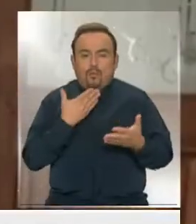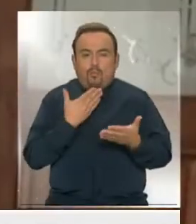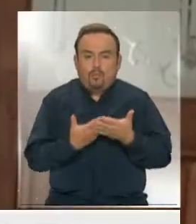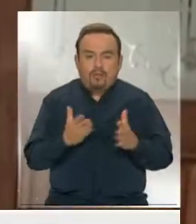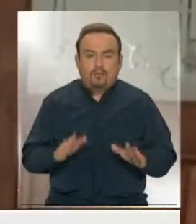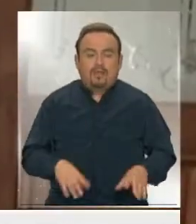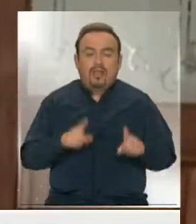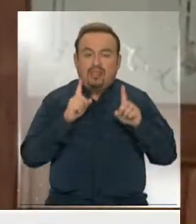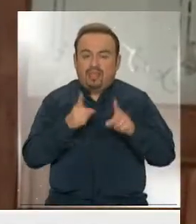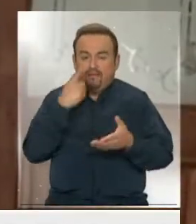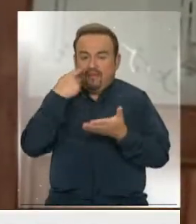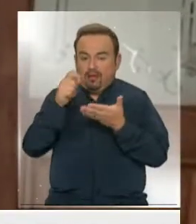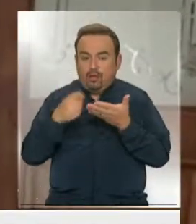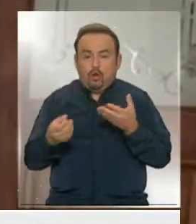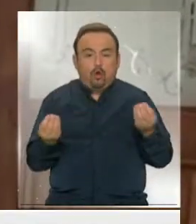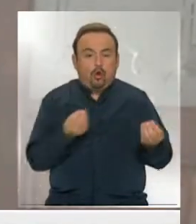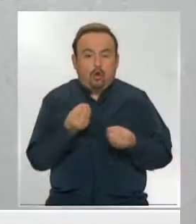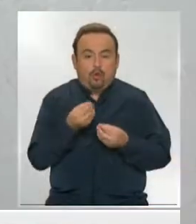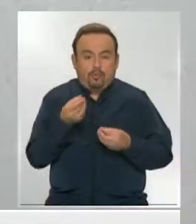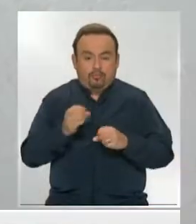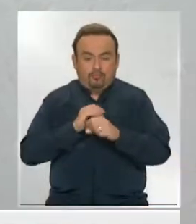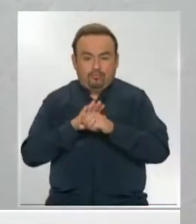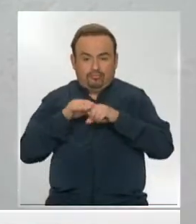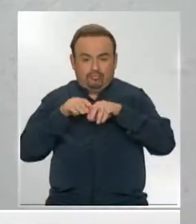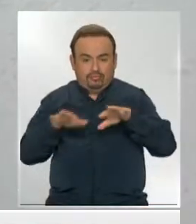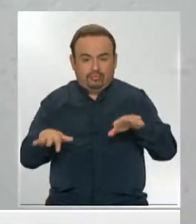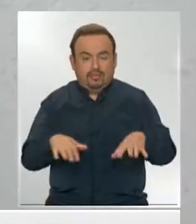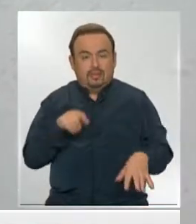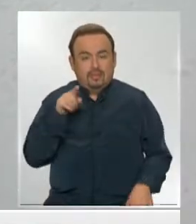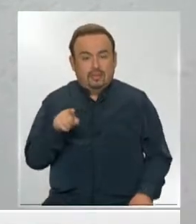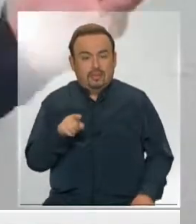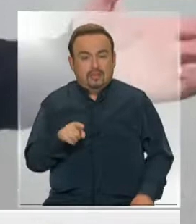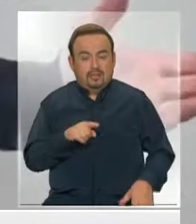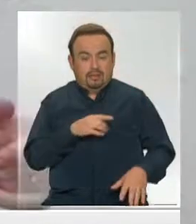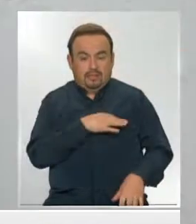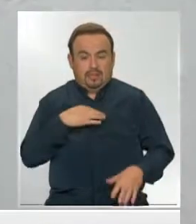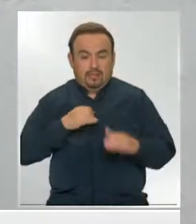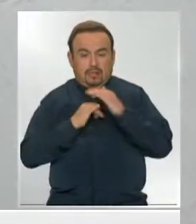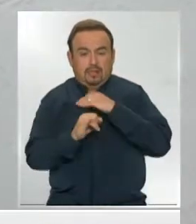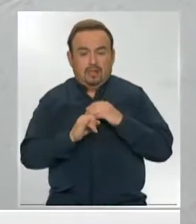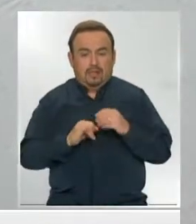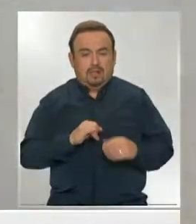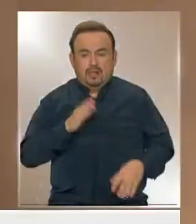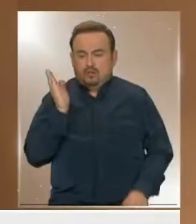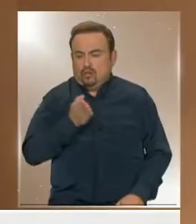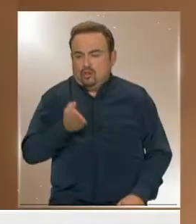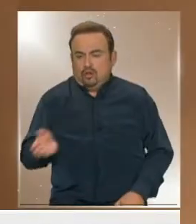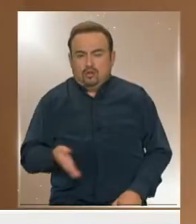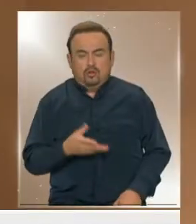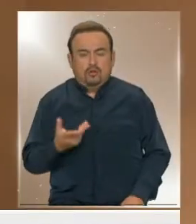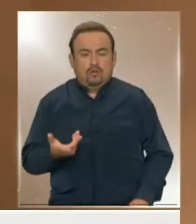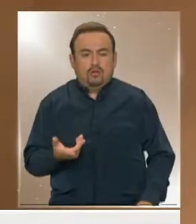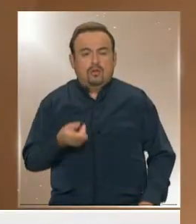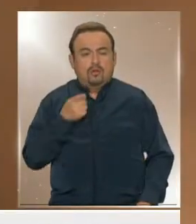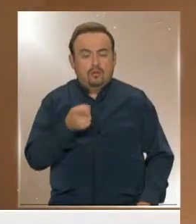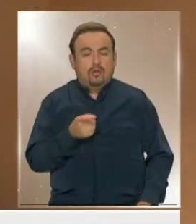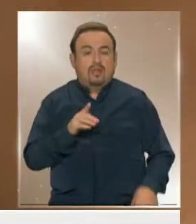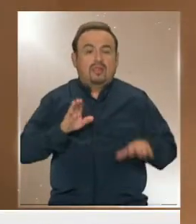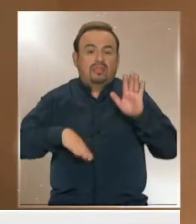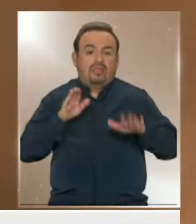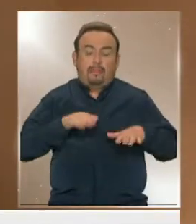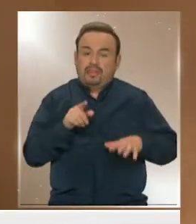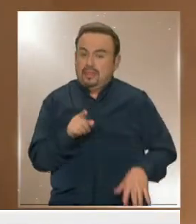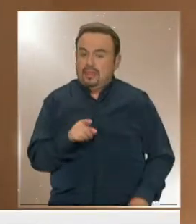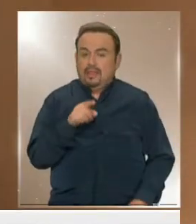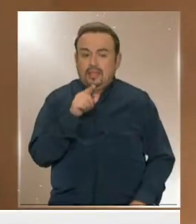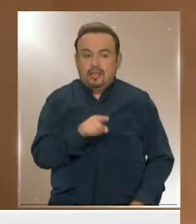que evaluar cómo se desarrolla esta pandemia. Sobre la lógica del ministro Blumel, tendríamos que suspender todas las elecciones. Iba a depender la situación